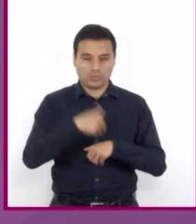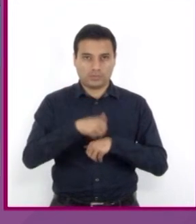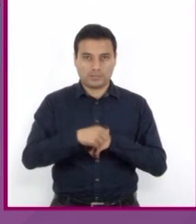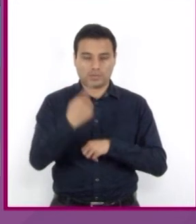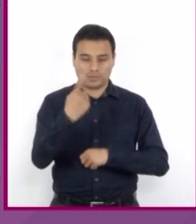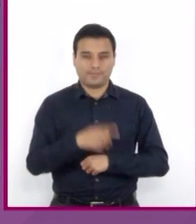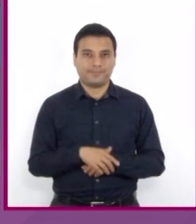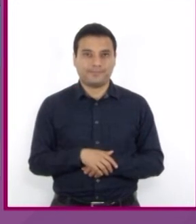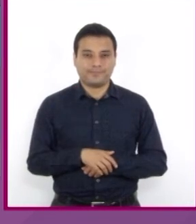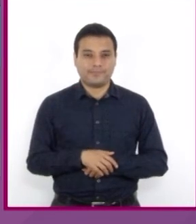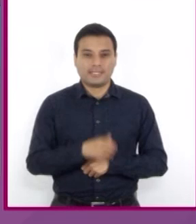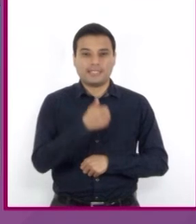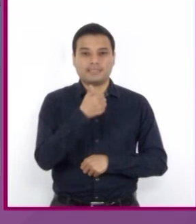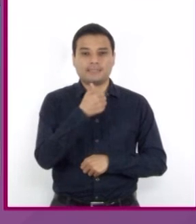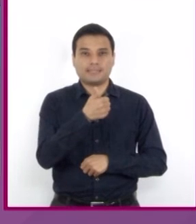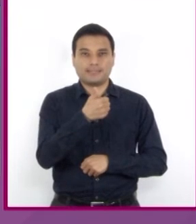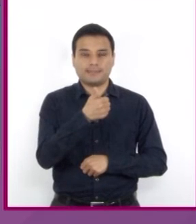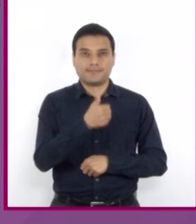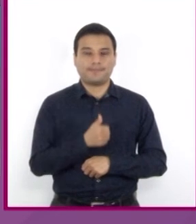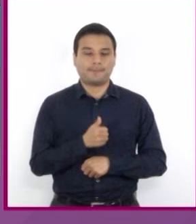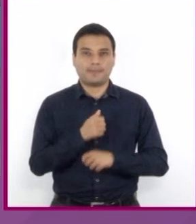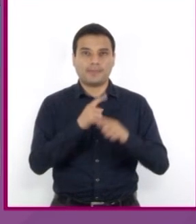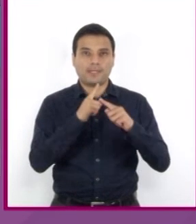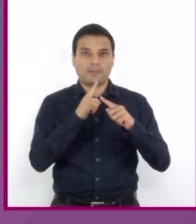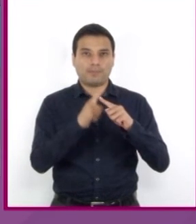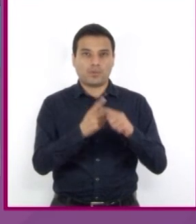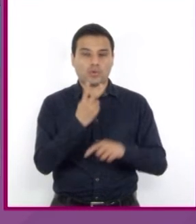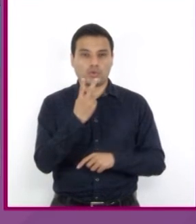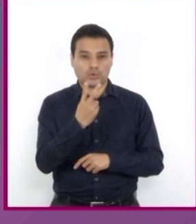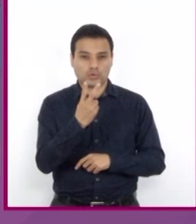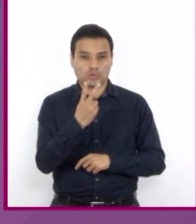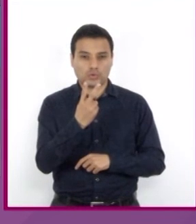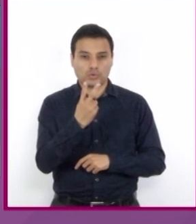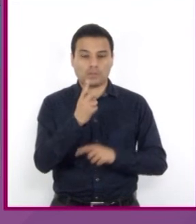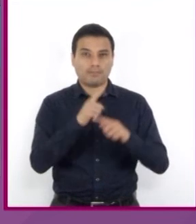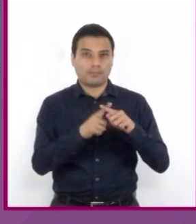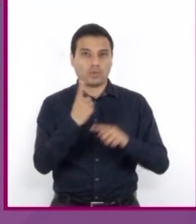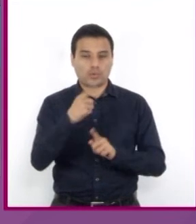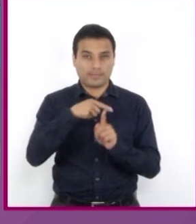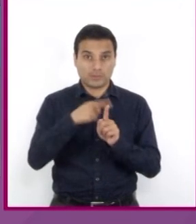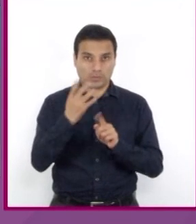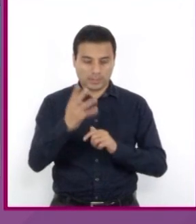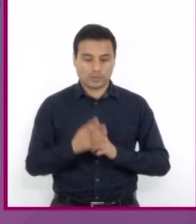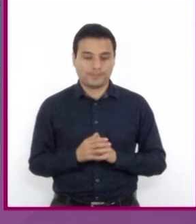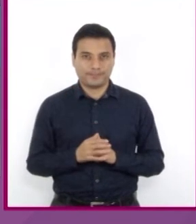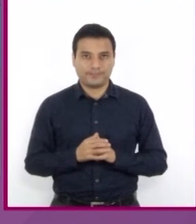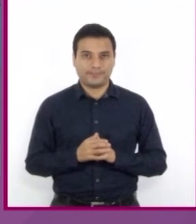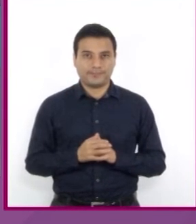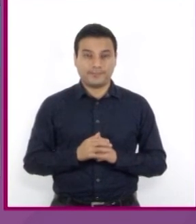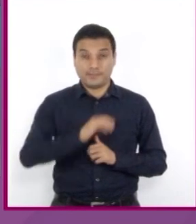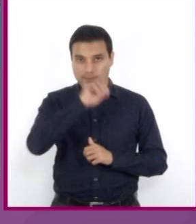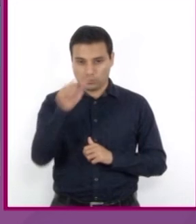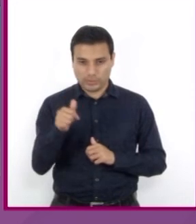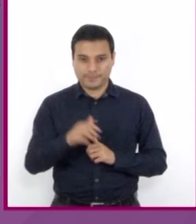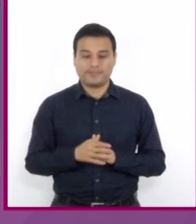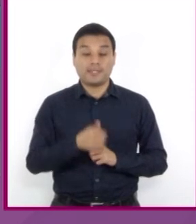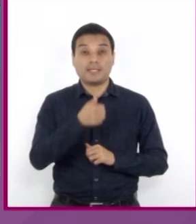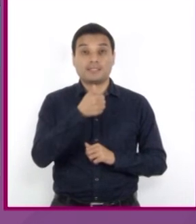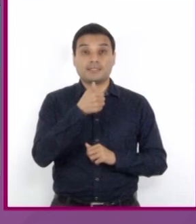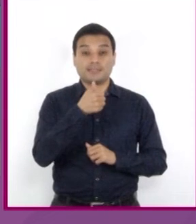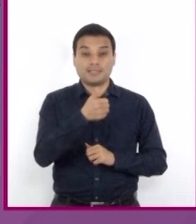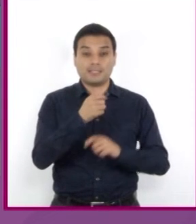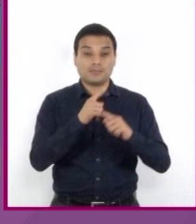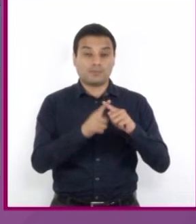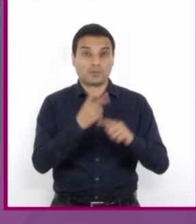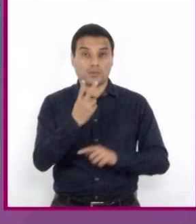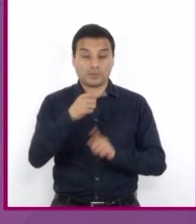tenemos 6 que multiplica al binomio 2 por 1 más 4, queda 6 por la